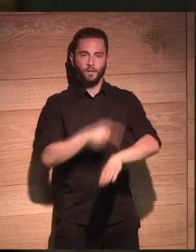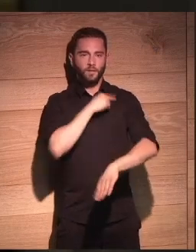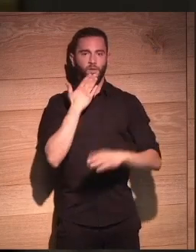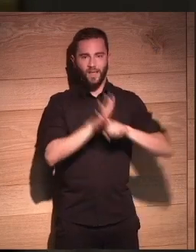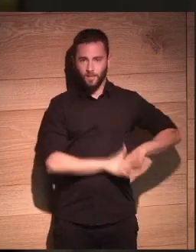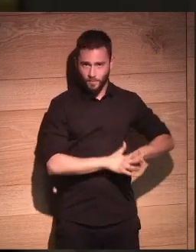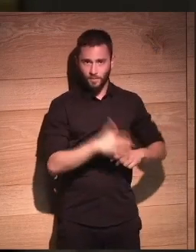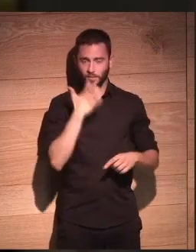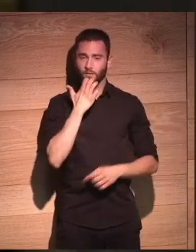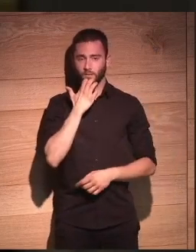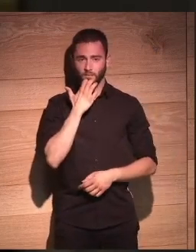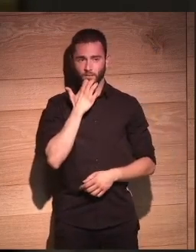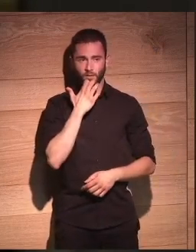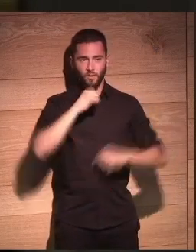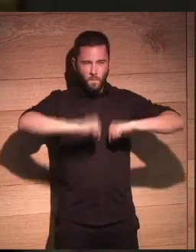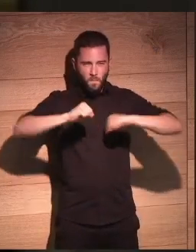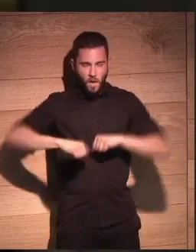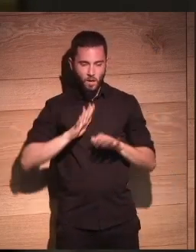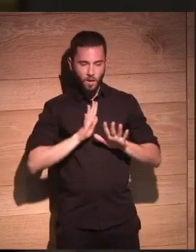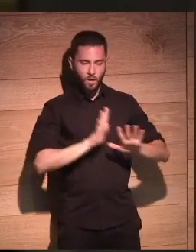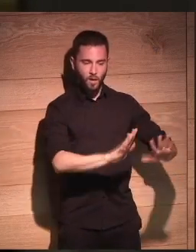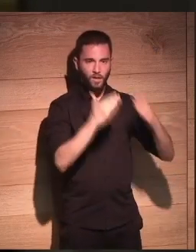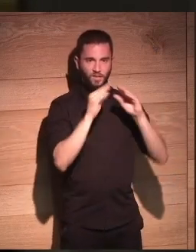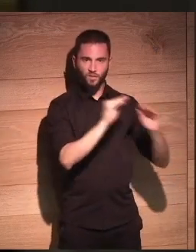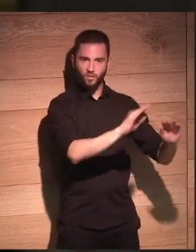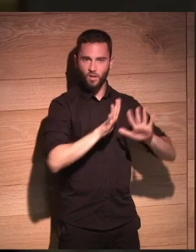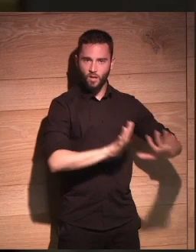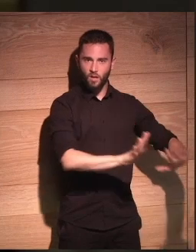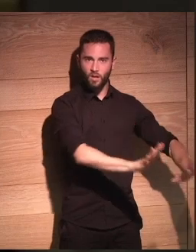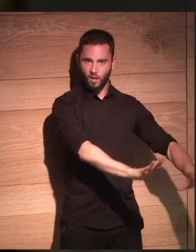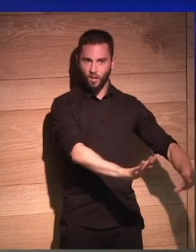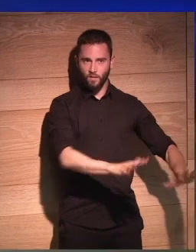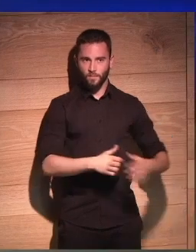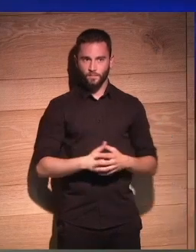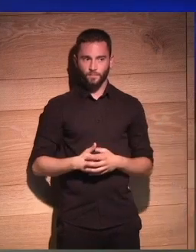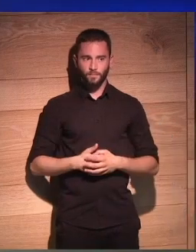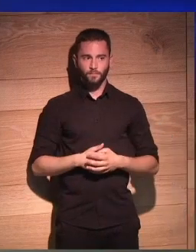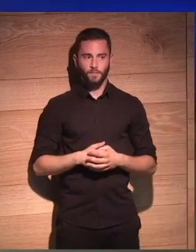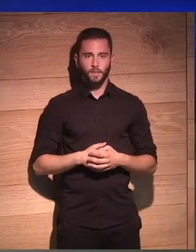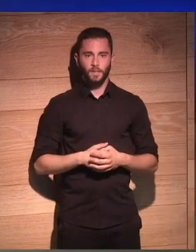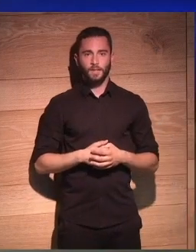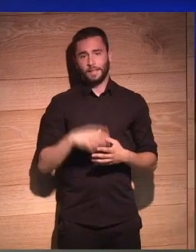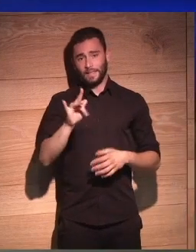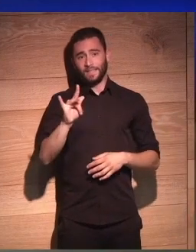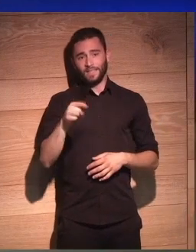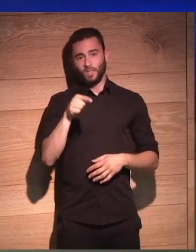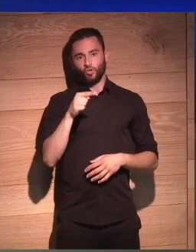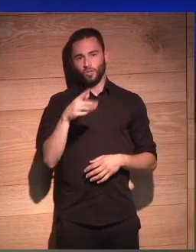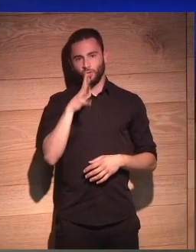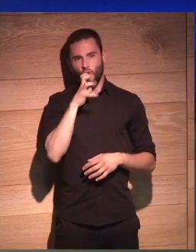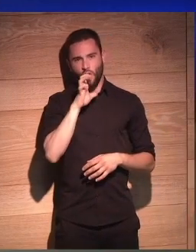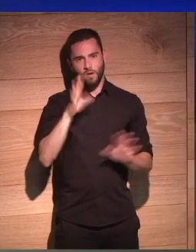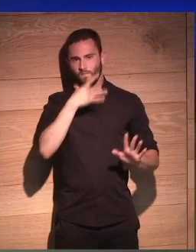edadismo, cuando tenemos a mayores abandonados en sus casas. Sí, claro. No, esa es la manifestación capaz más horrible,